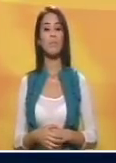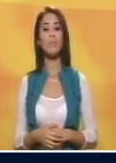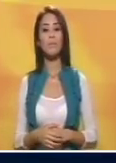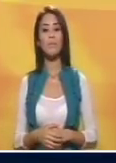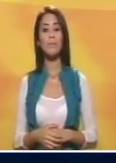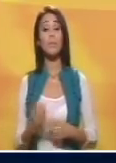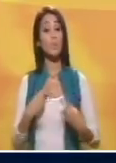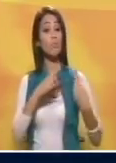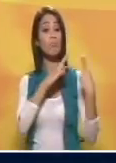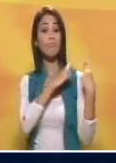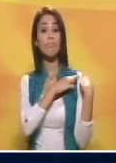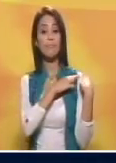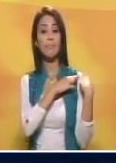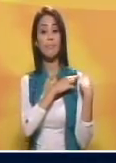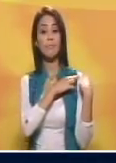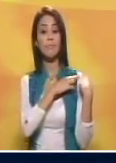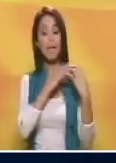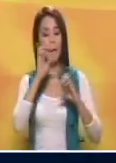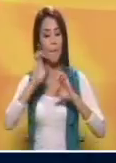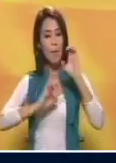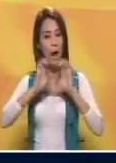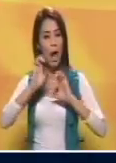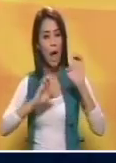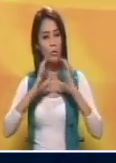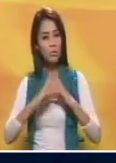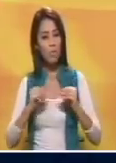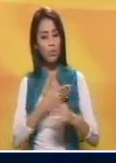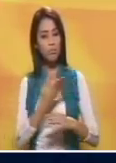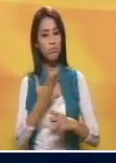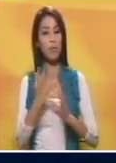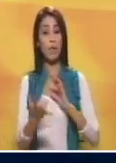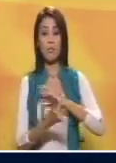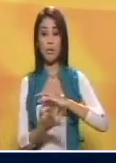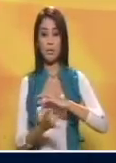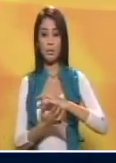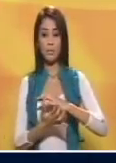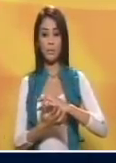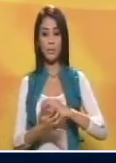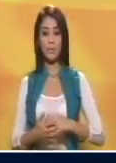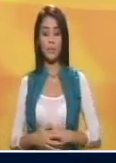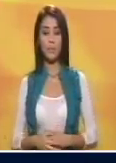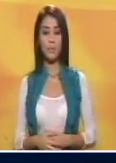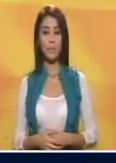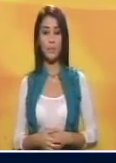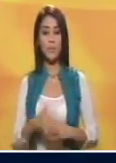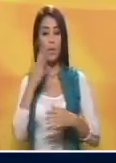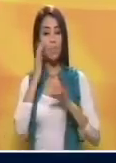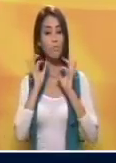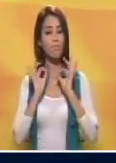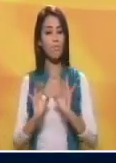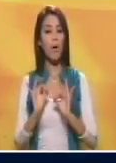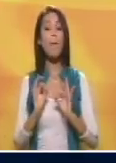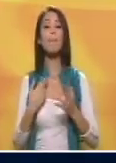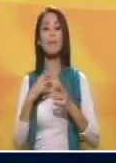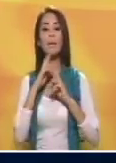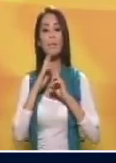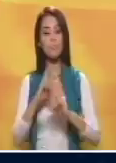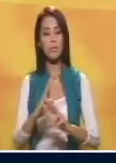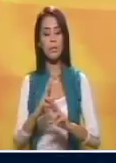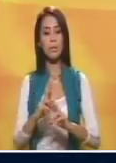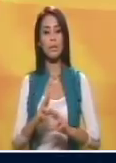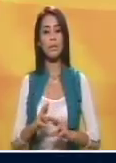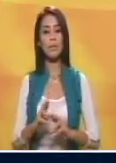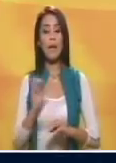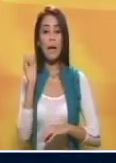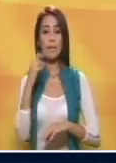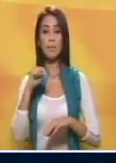gran responsabilidad haciendo las evaluaciones técnicas y pertinentes para darle una respuesta a